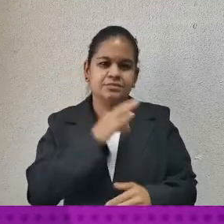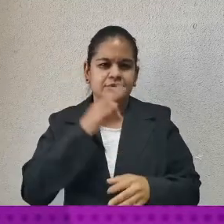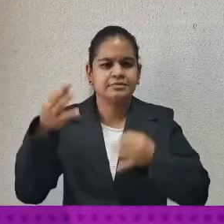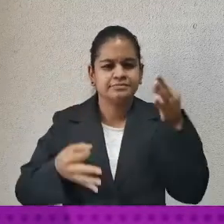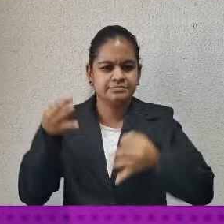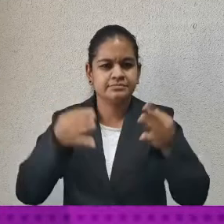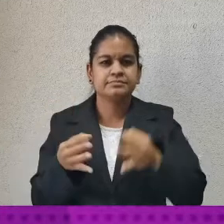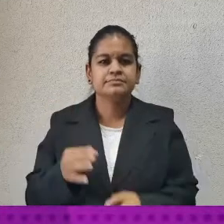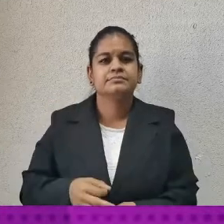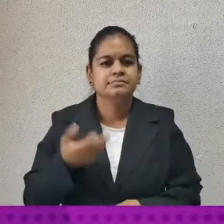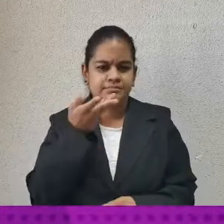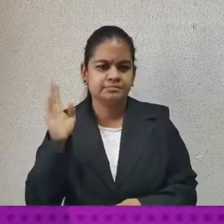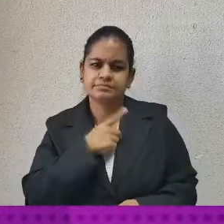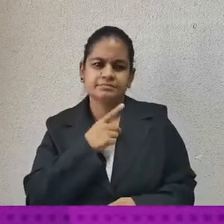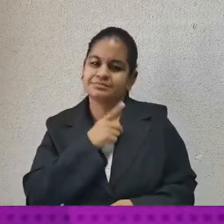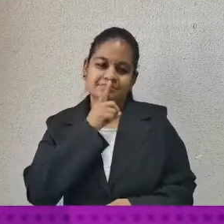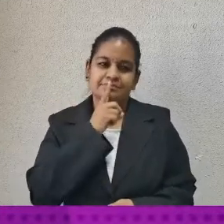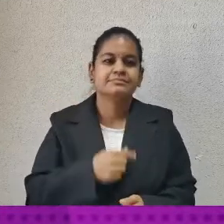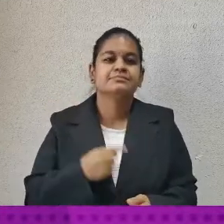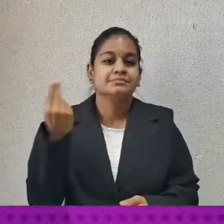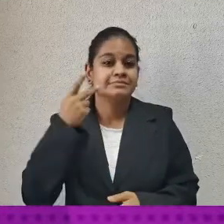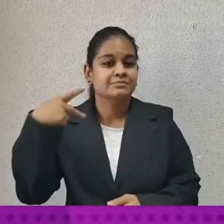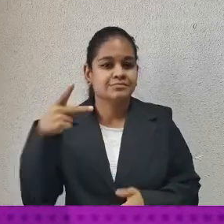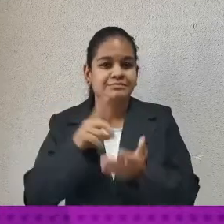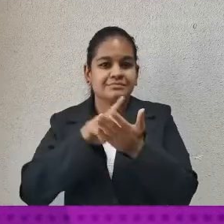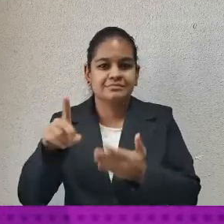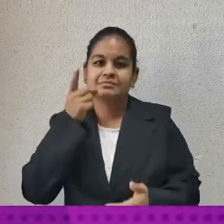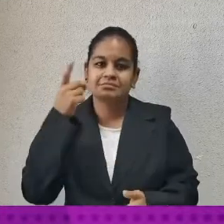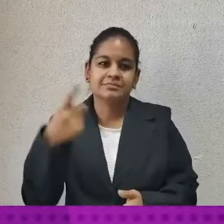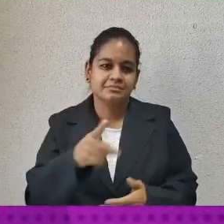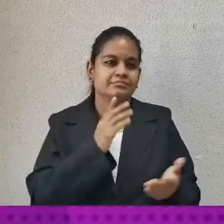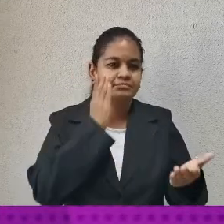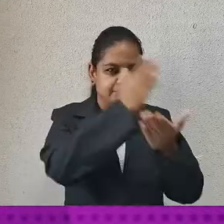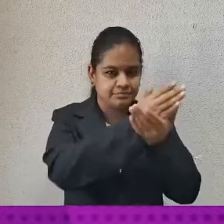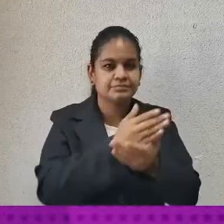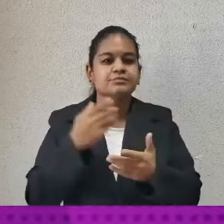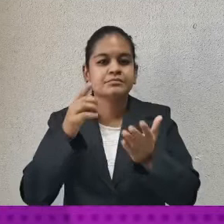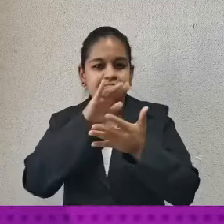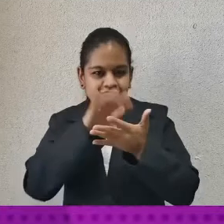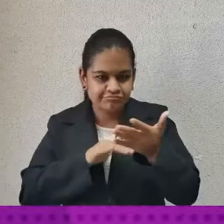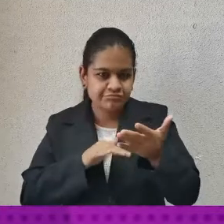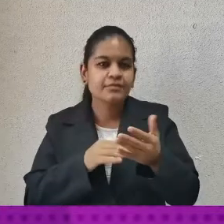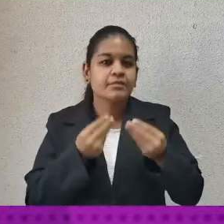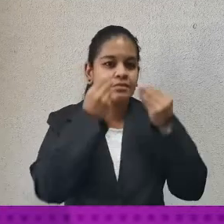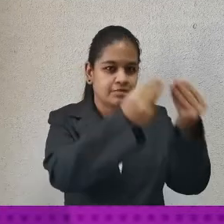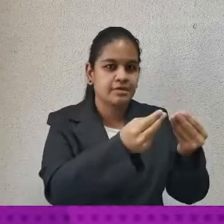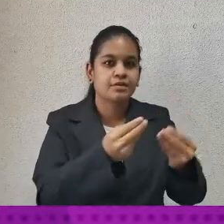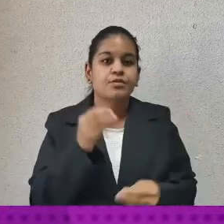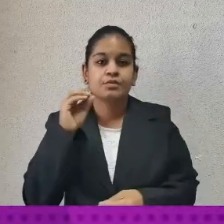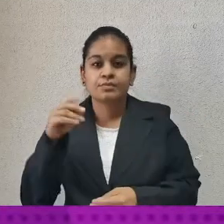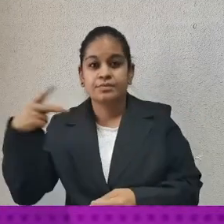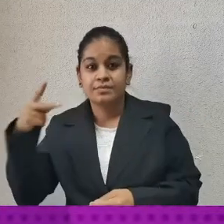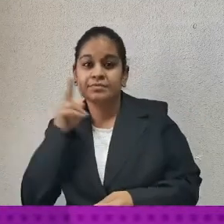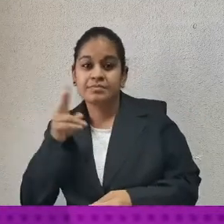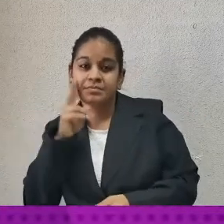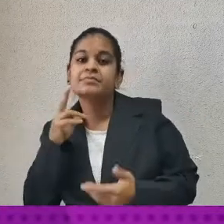de oficio. Las personas que deseen presentar las demandas correspondientes tendrán que acompañar en sus escritos las pruebas bajo